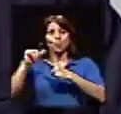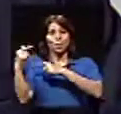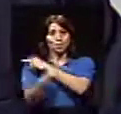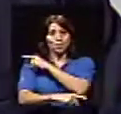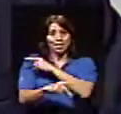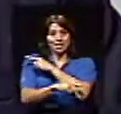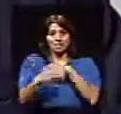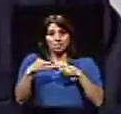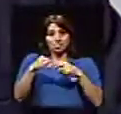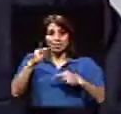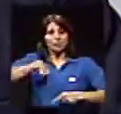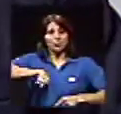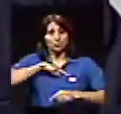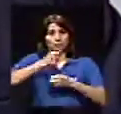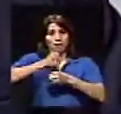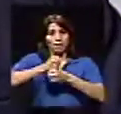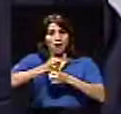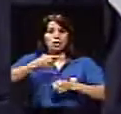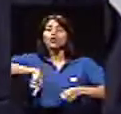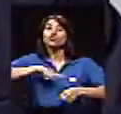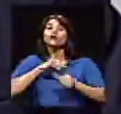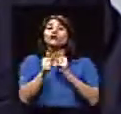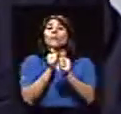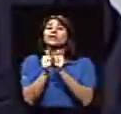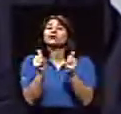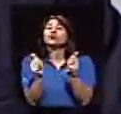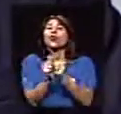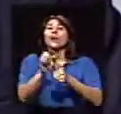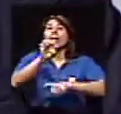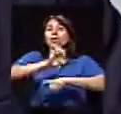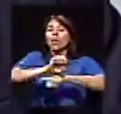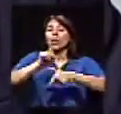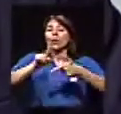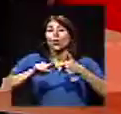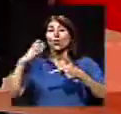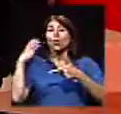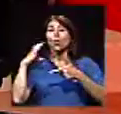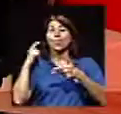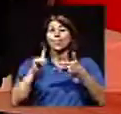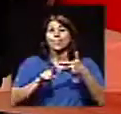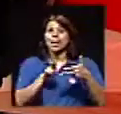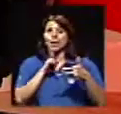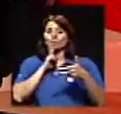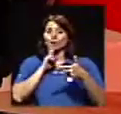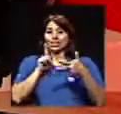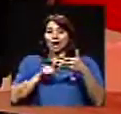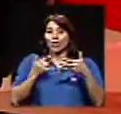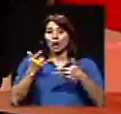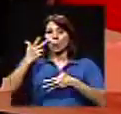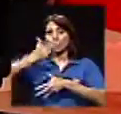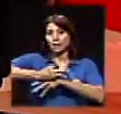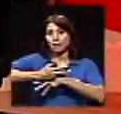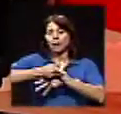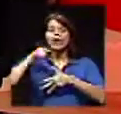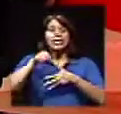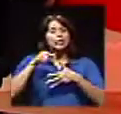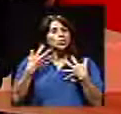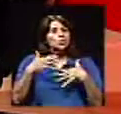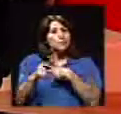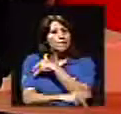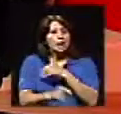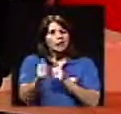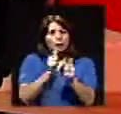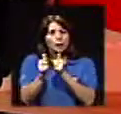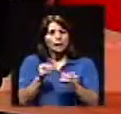dedicamos, nosotros competimos con Ecuador, con Colombia, con Honduras y ahora con Guatemala, que es el competidor más fuerte que